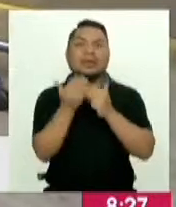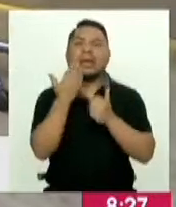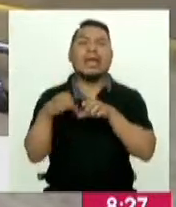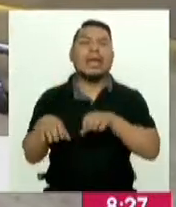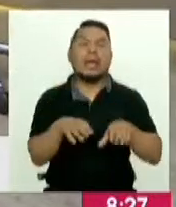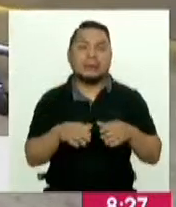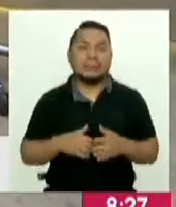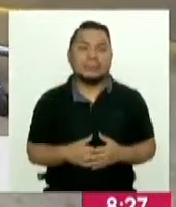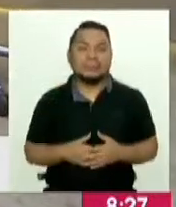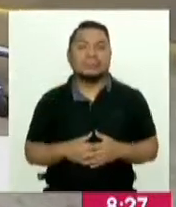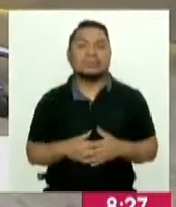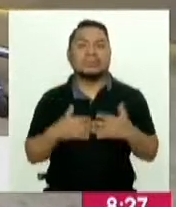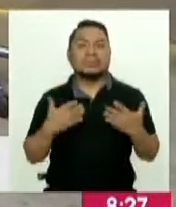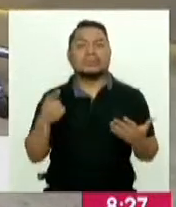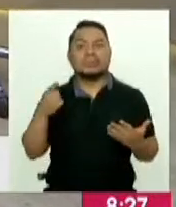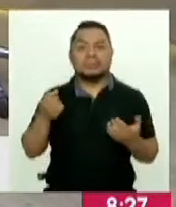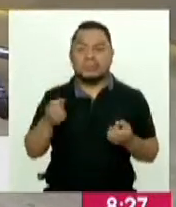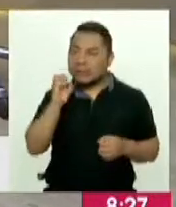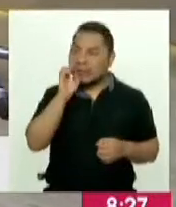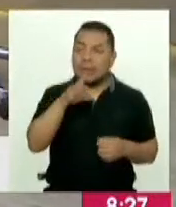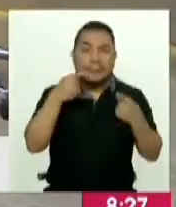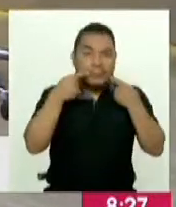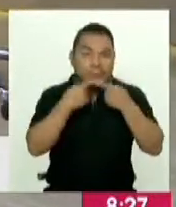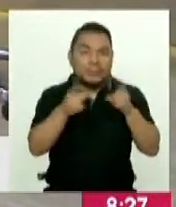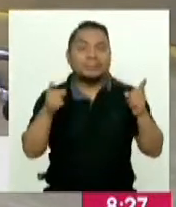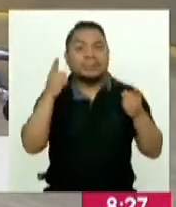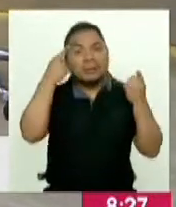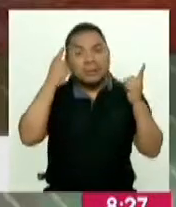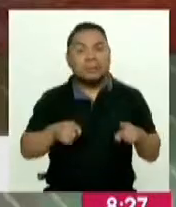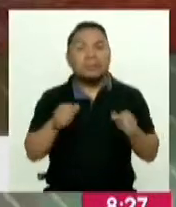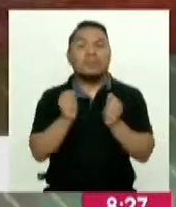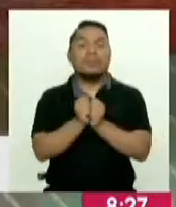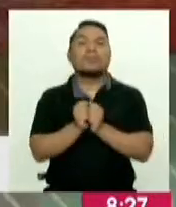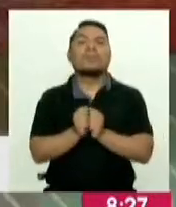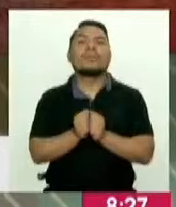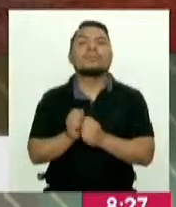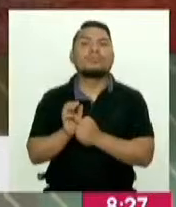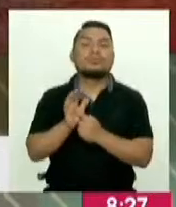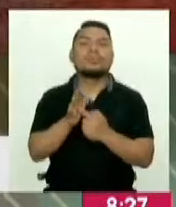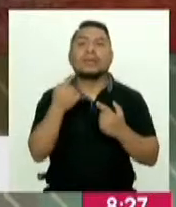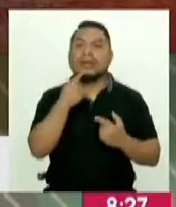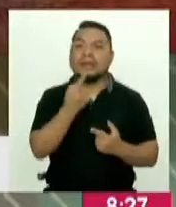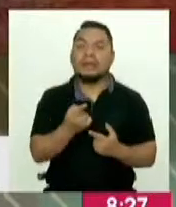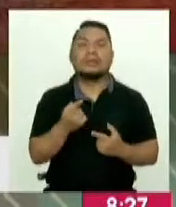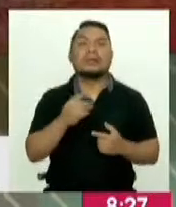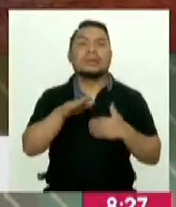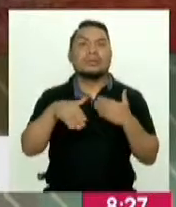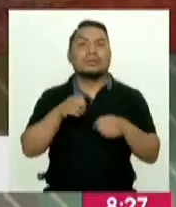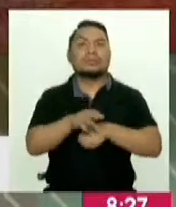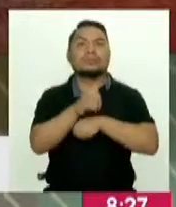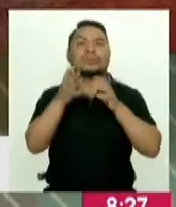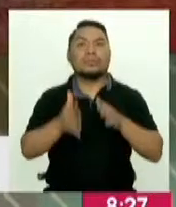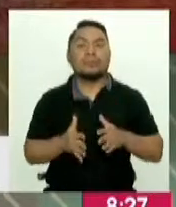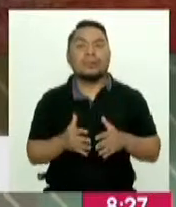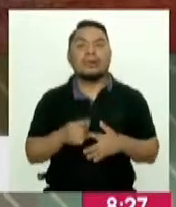es decir mensajes de acuerdo con la pauta, ¿no? Decir mensajes que su asesor de